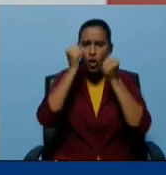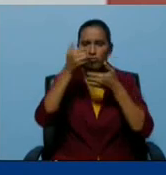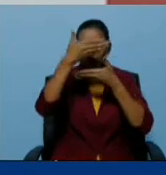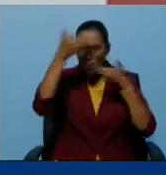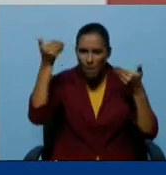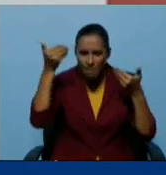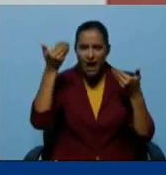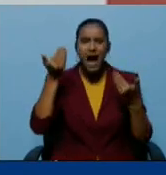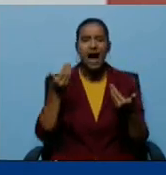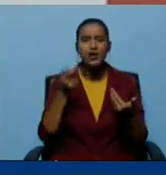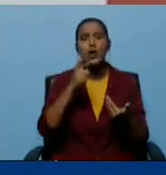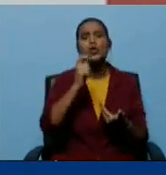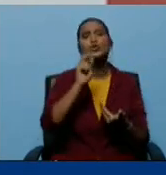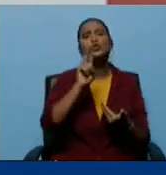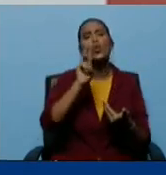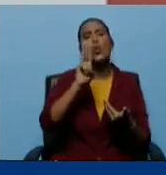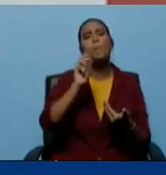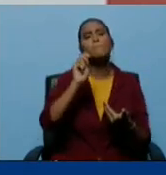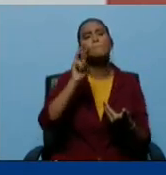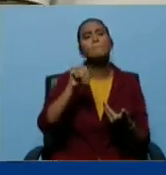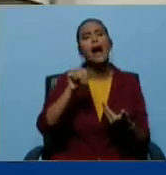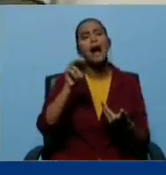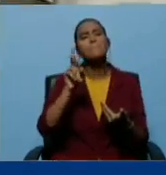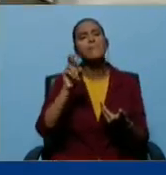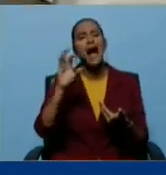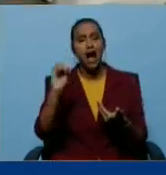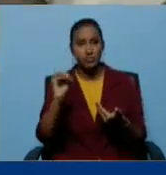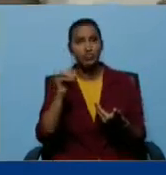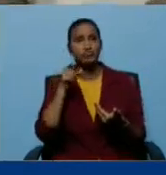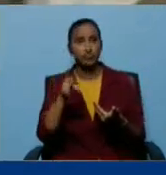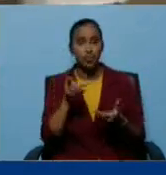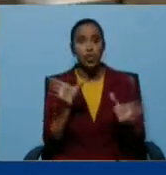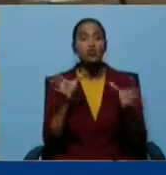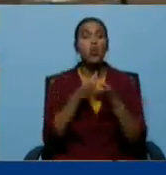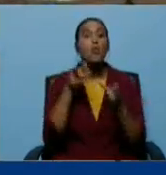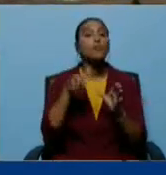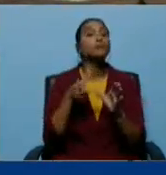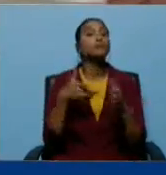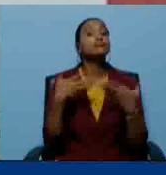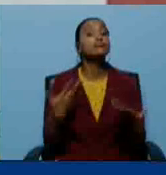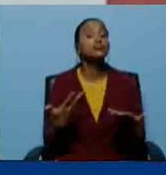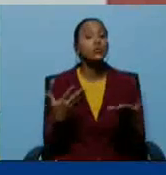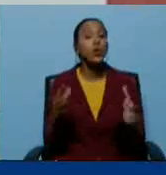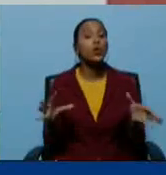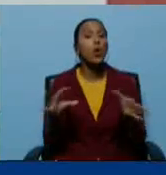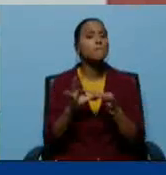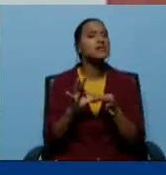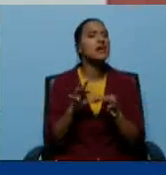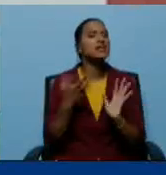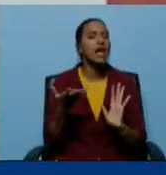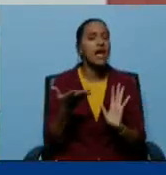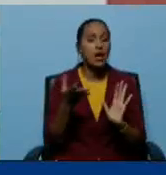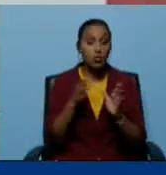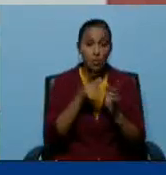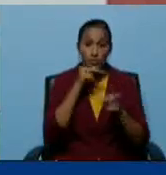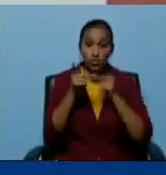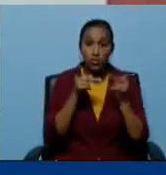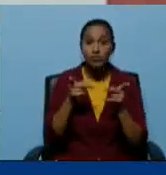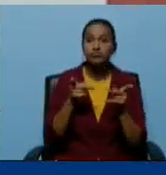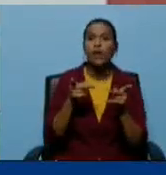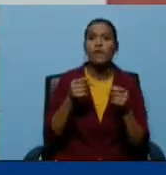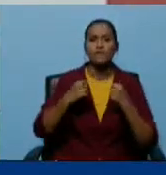los Tupamaros es una organización, lo he visto en los estados en mis visitas, que combina fuerza del movimiento